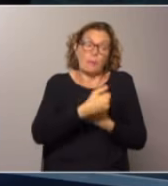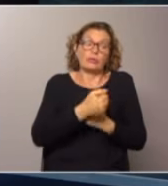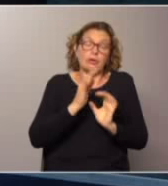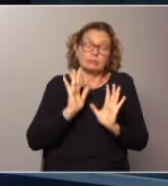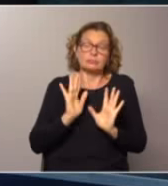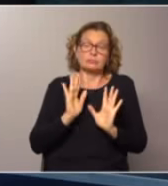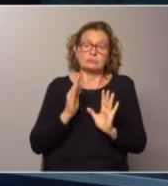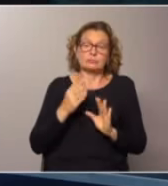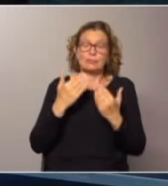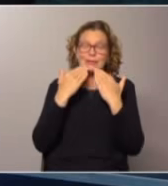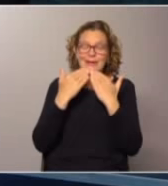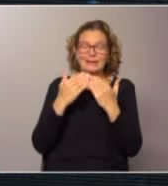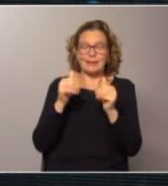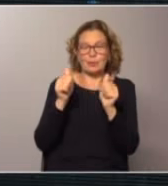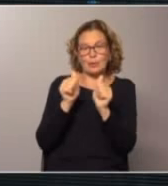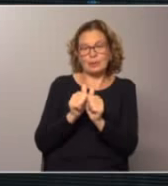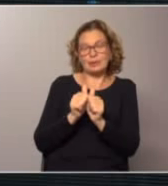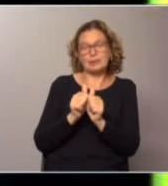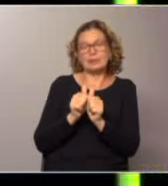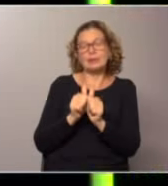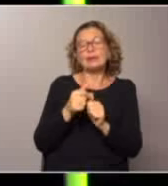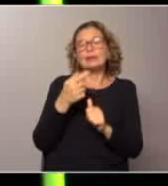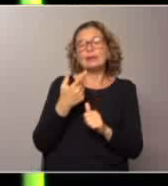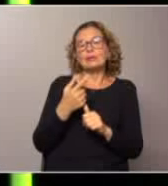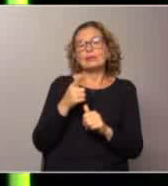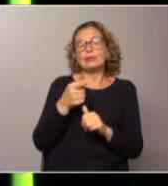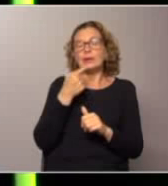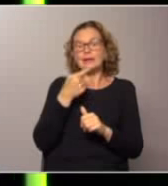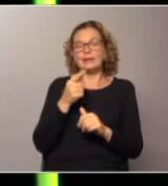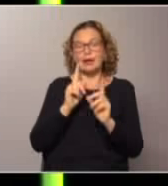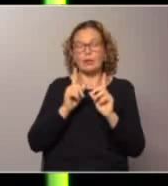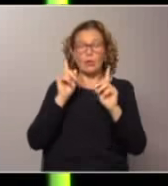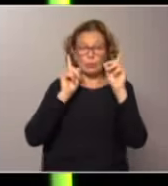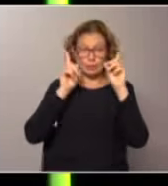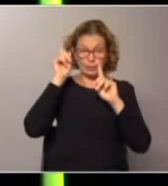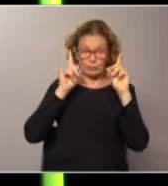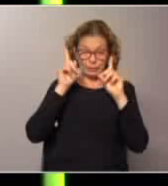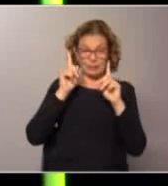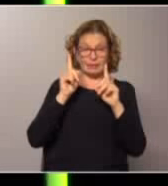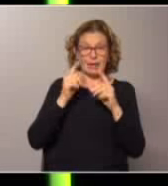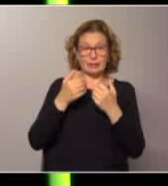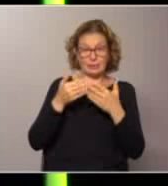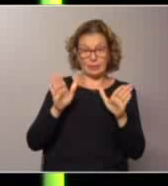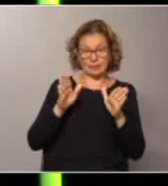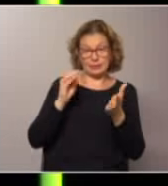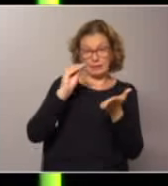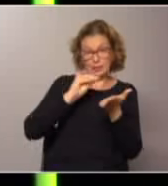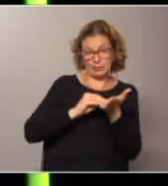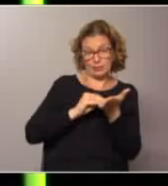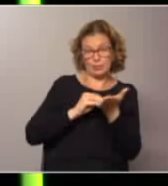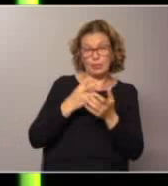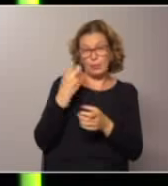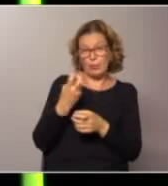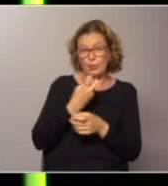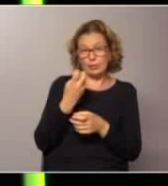son muchas gracias por acompañarnos tengo una recomendación para hacerles porque la universidad que están abiertas las inscripciones y seguro que lo que están